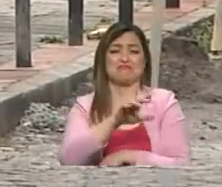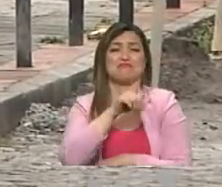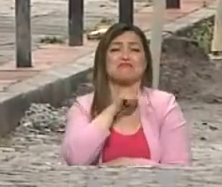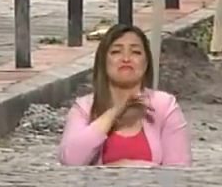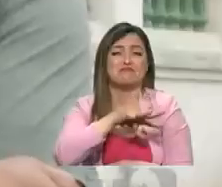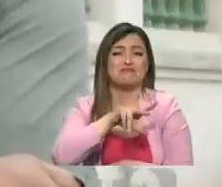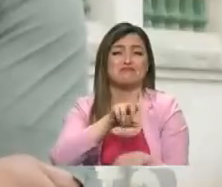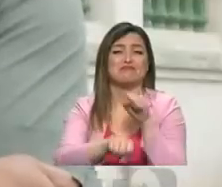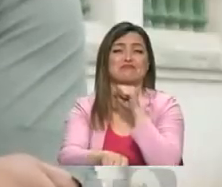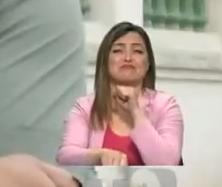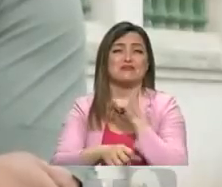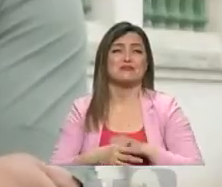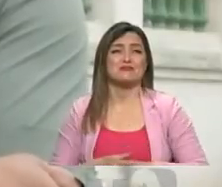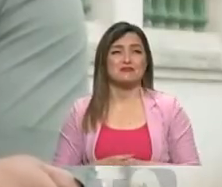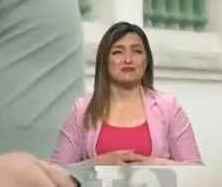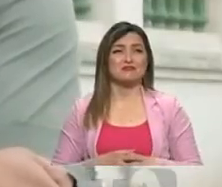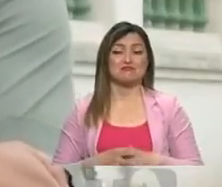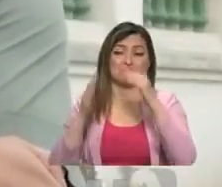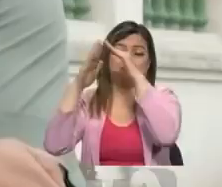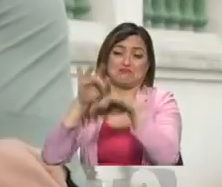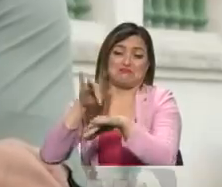los vándalos. La 707 fue abandonada,